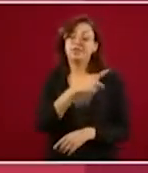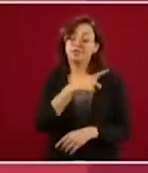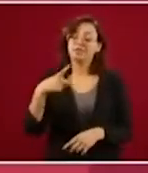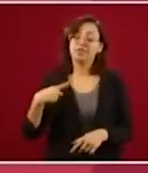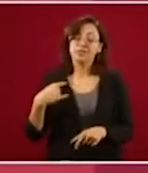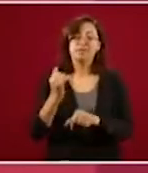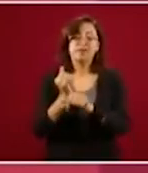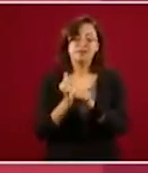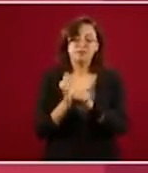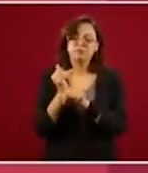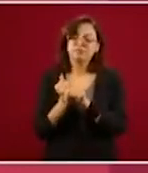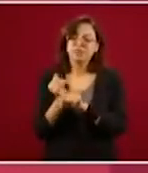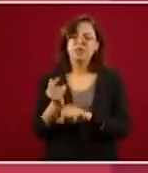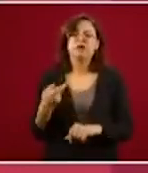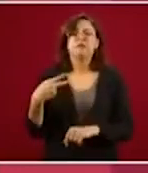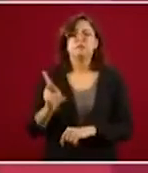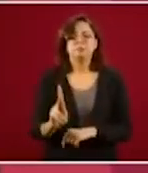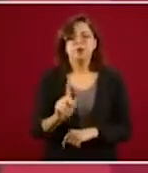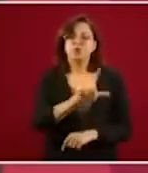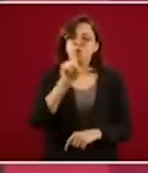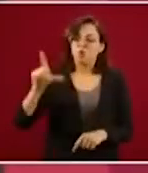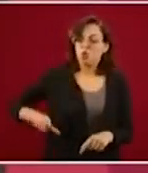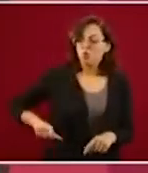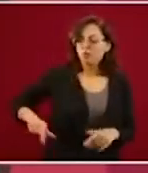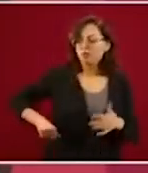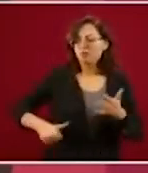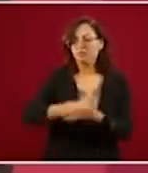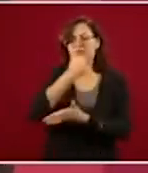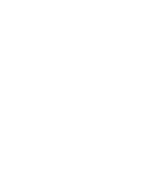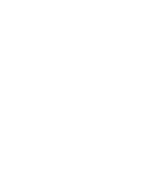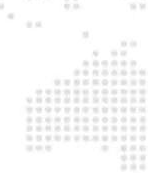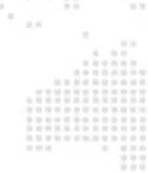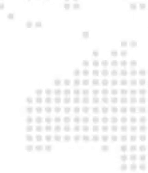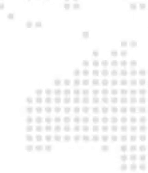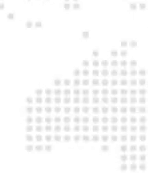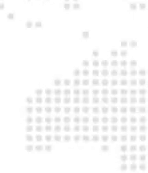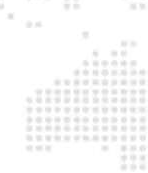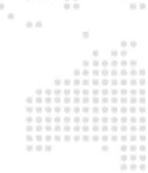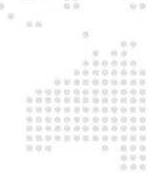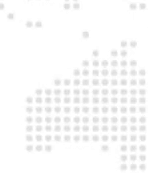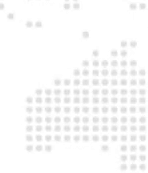al gobierno de la ciudad de mexico